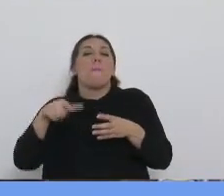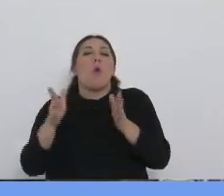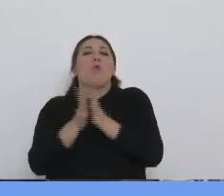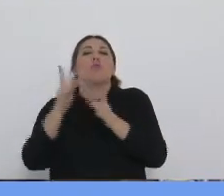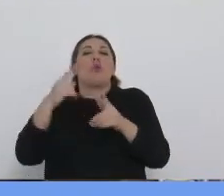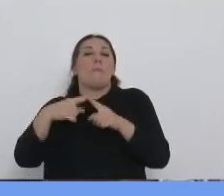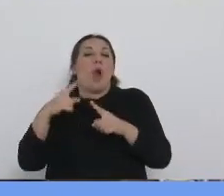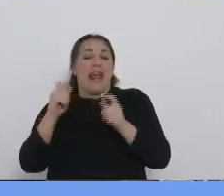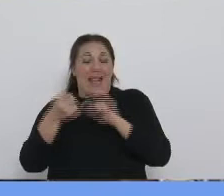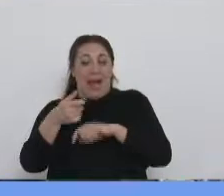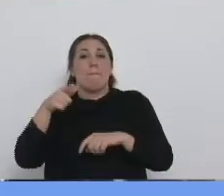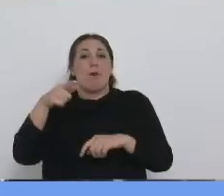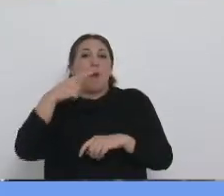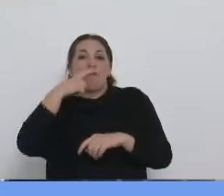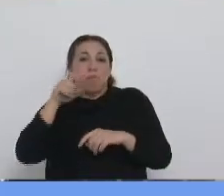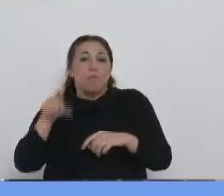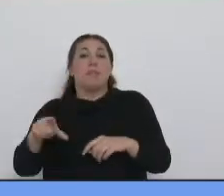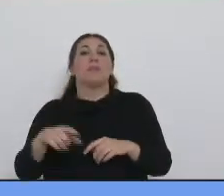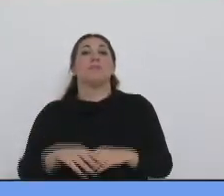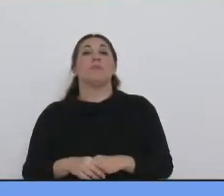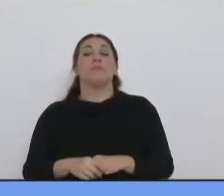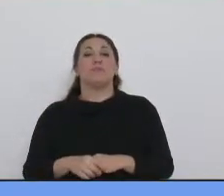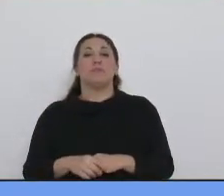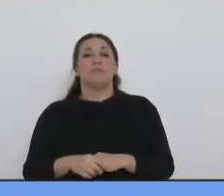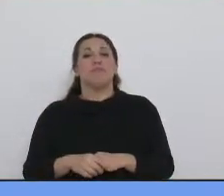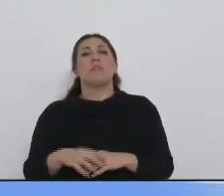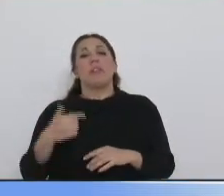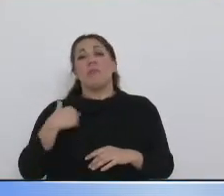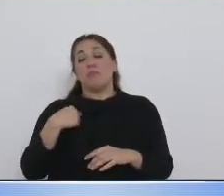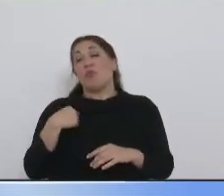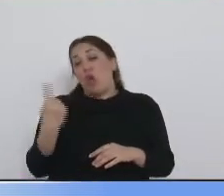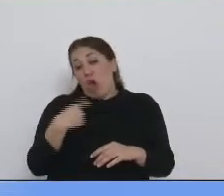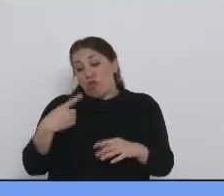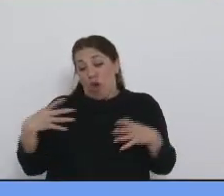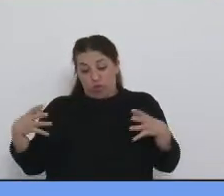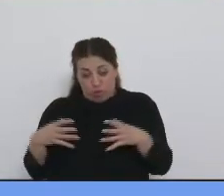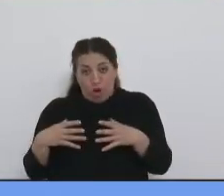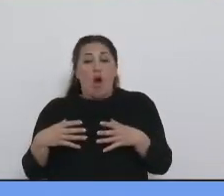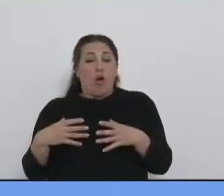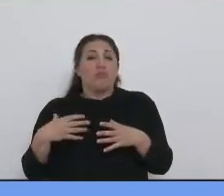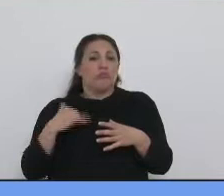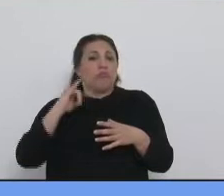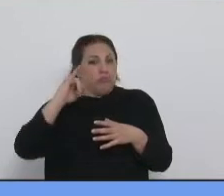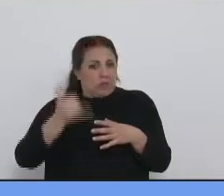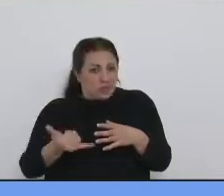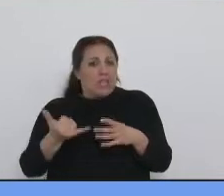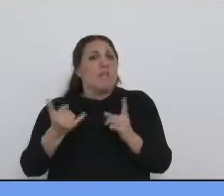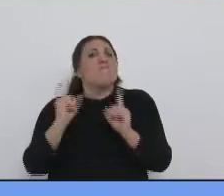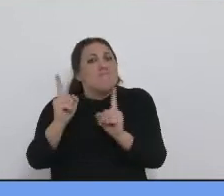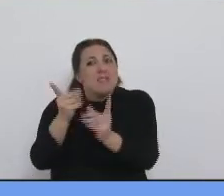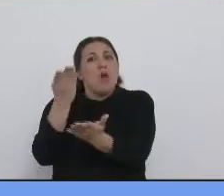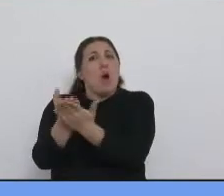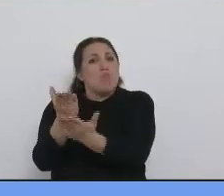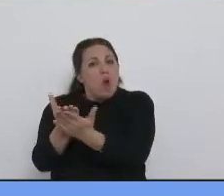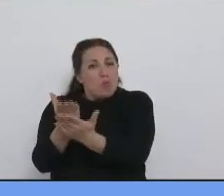y una breve consideración vamos a votar a favor de la propuesta del